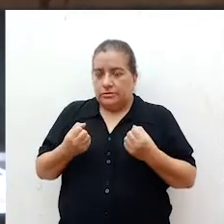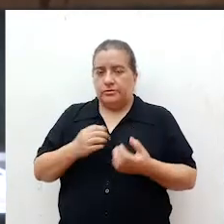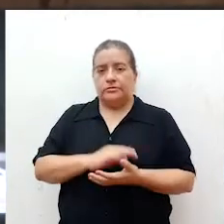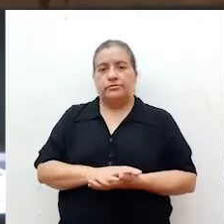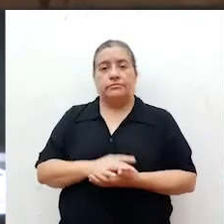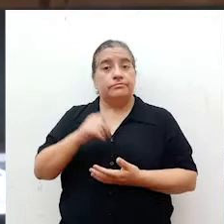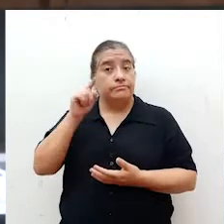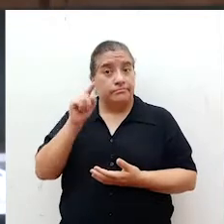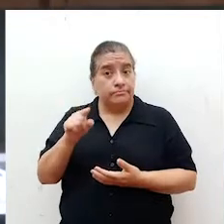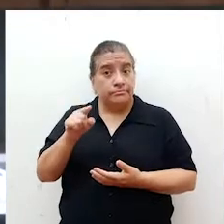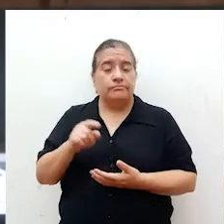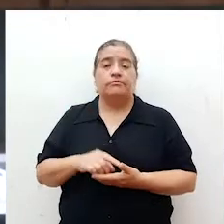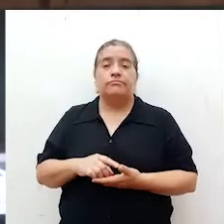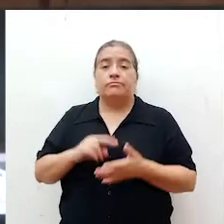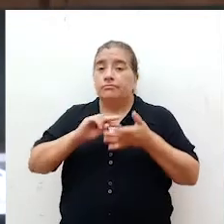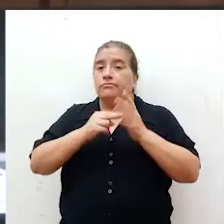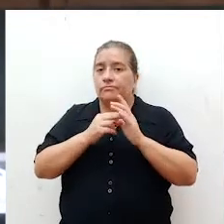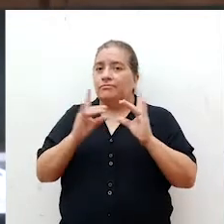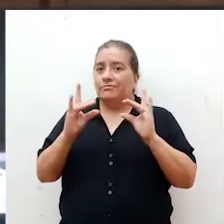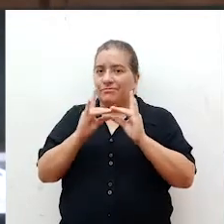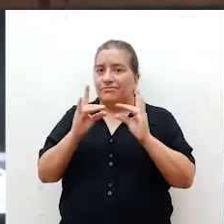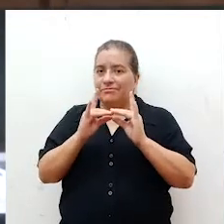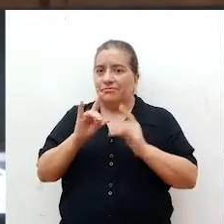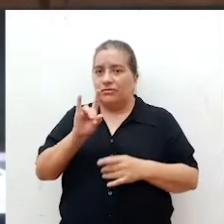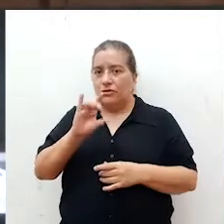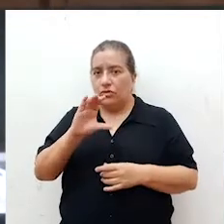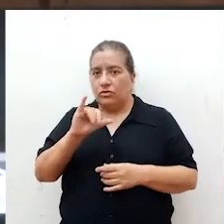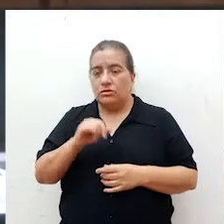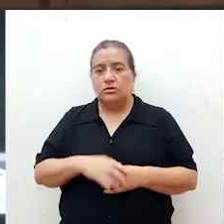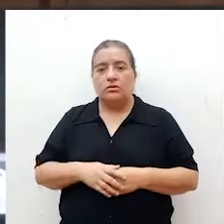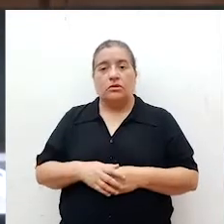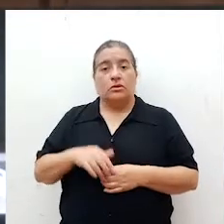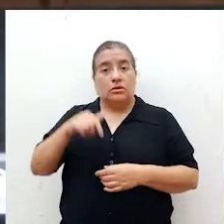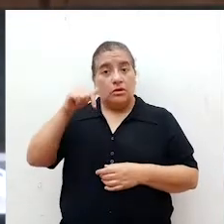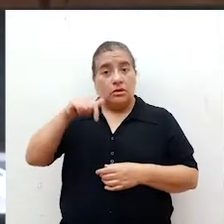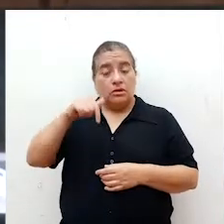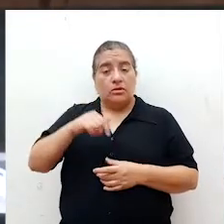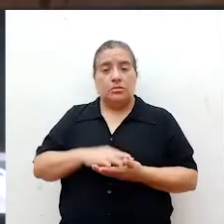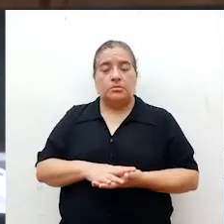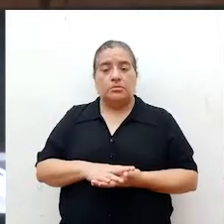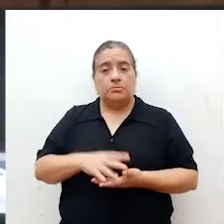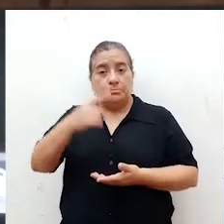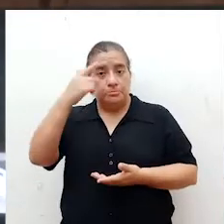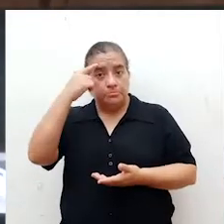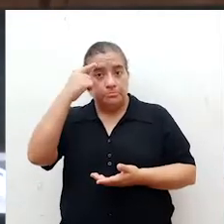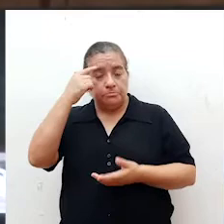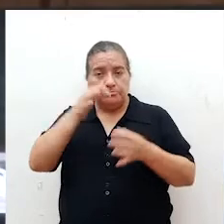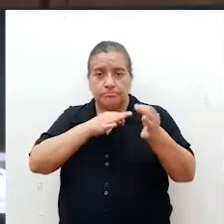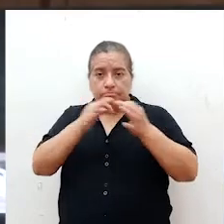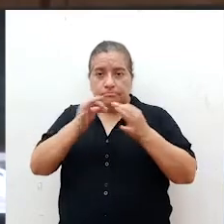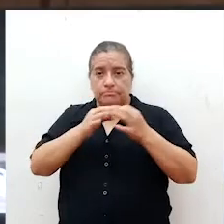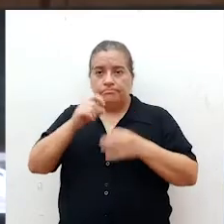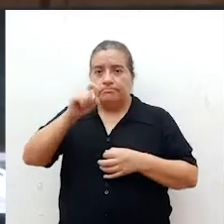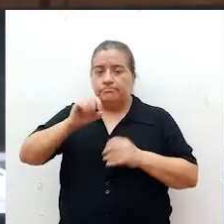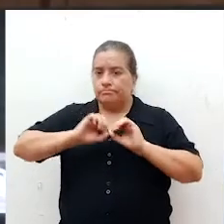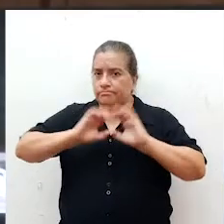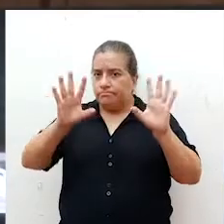decisiones eficientes respecto de su propia salud. Y esto tiene que ver con las camas UCI, porque aquí también